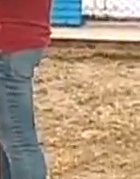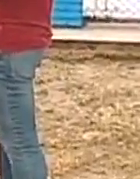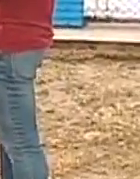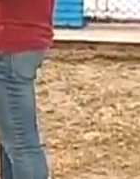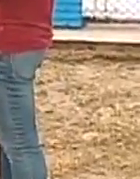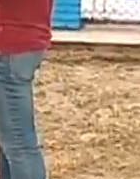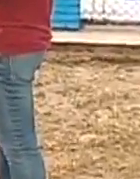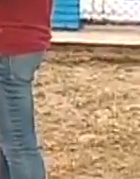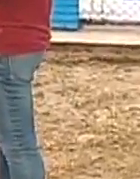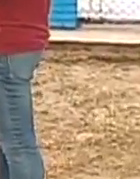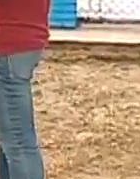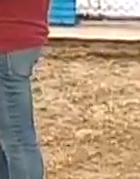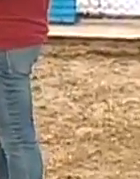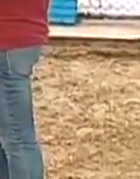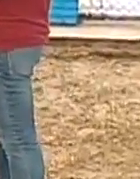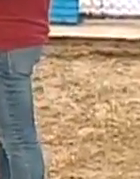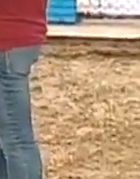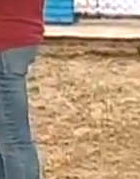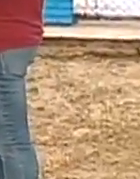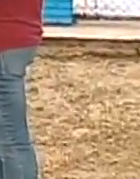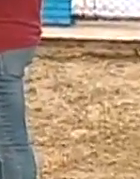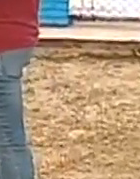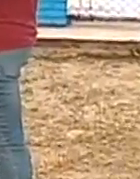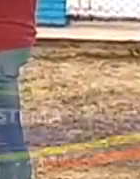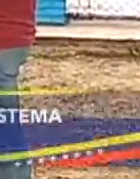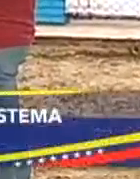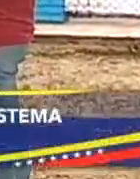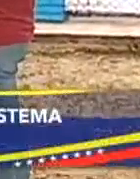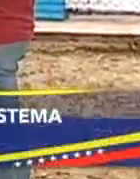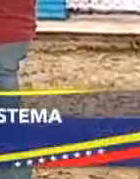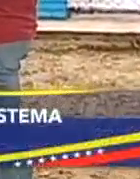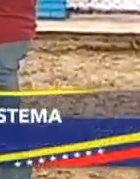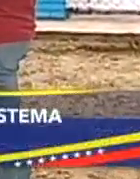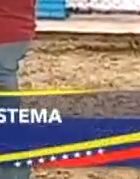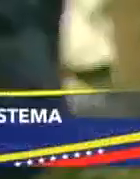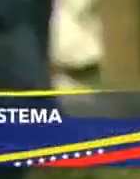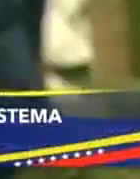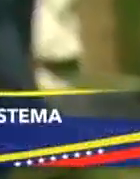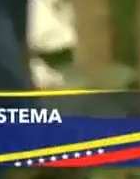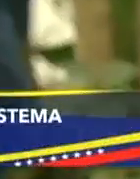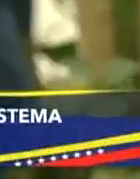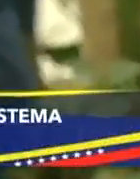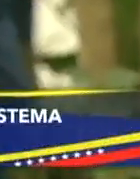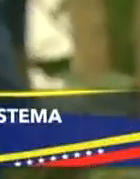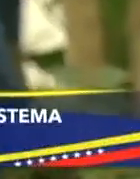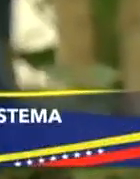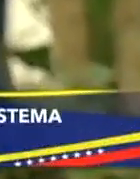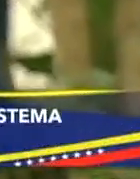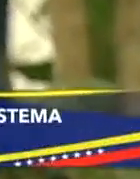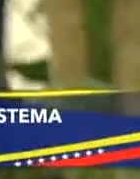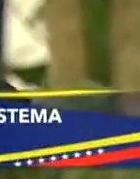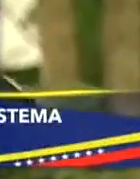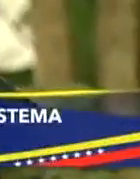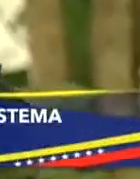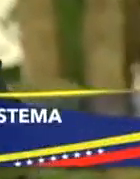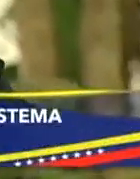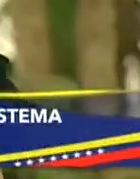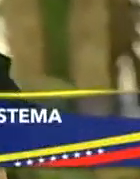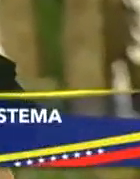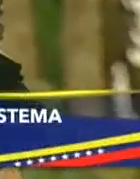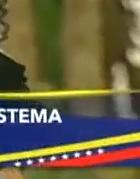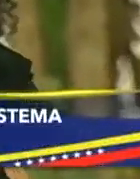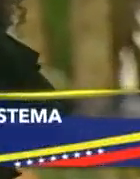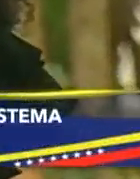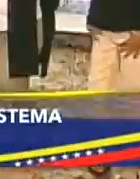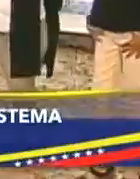Gilce Zapata, ese apellido viene de Oriente, las dos vienen de Oriente. Por aquí está nuestra ministra